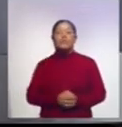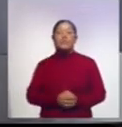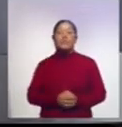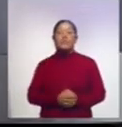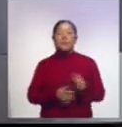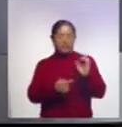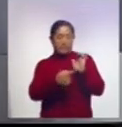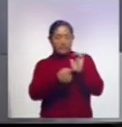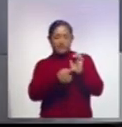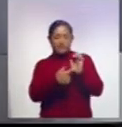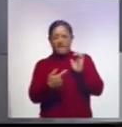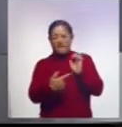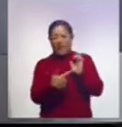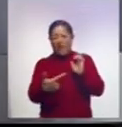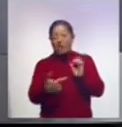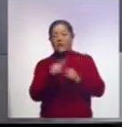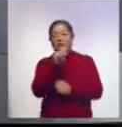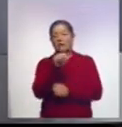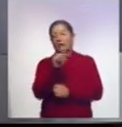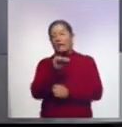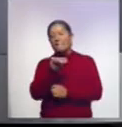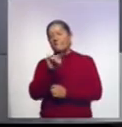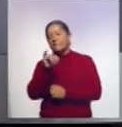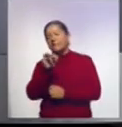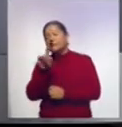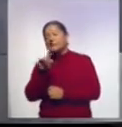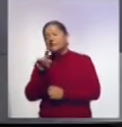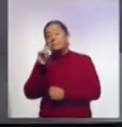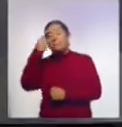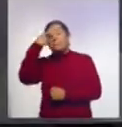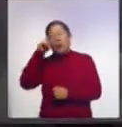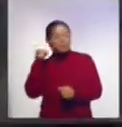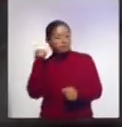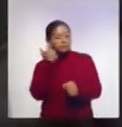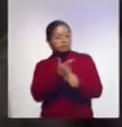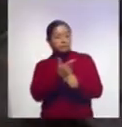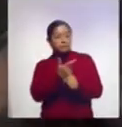para identificar causas de problemas renales.